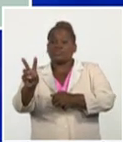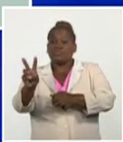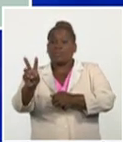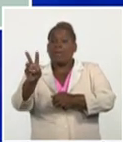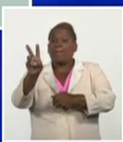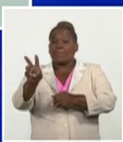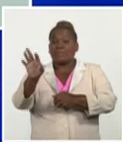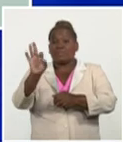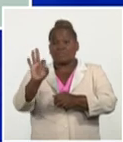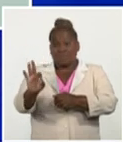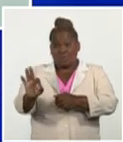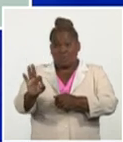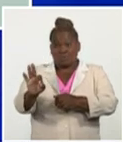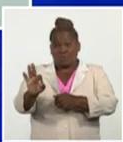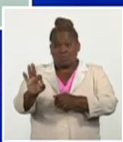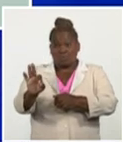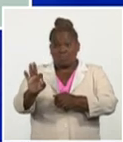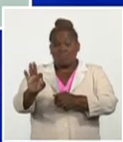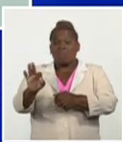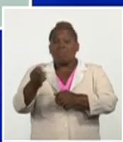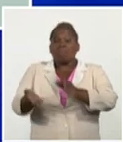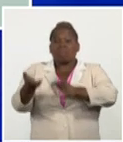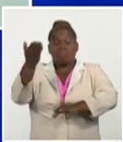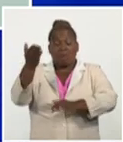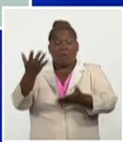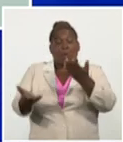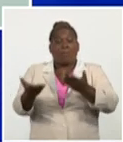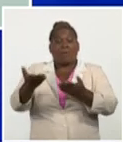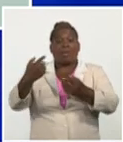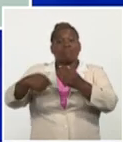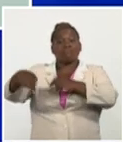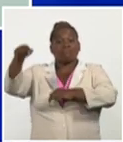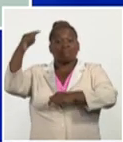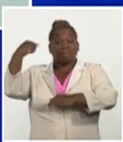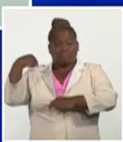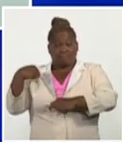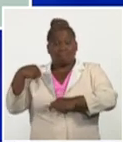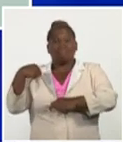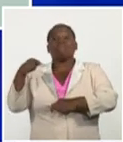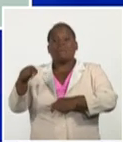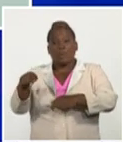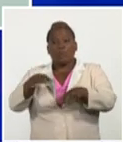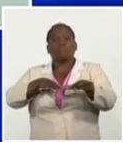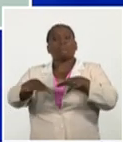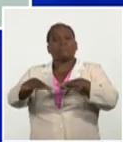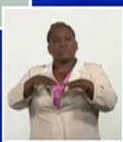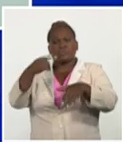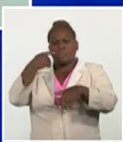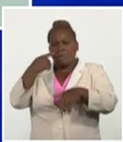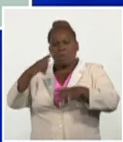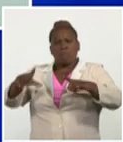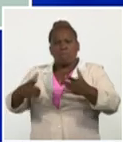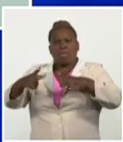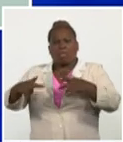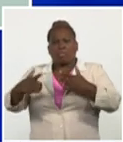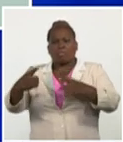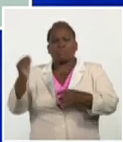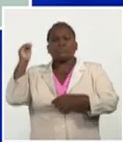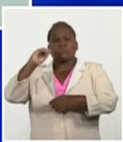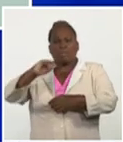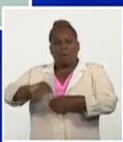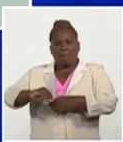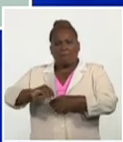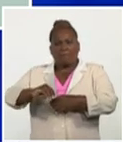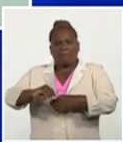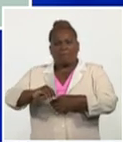que el día anterior, pero también es una provincia que ha ido tomando acciones que ellos lo saben, tanto